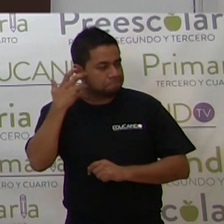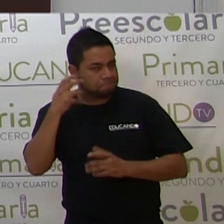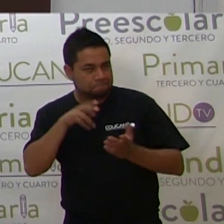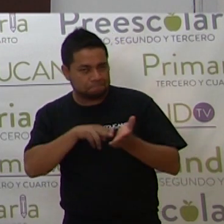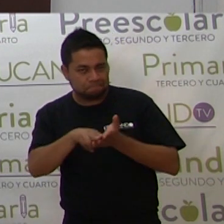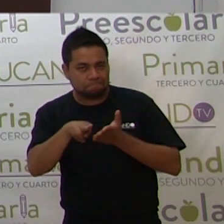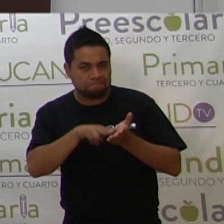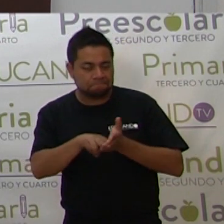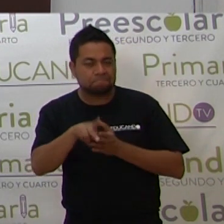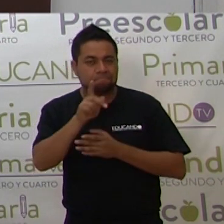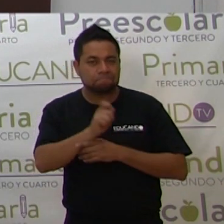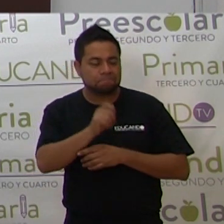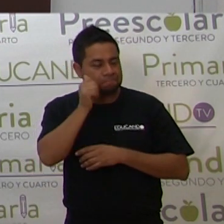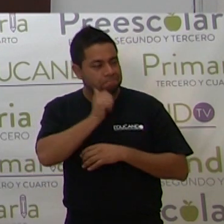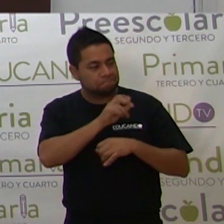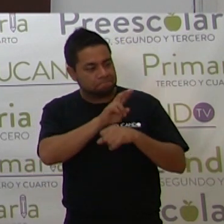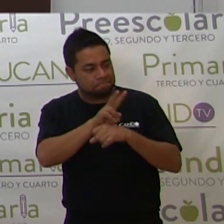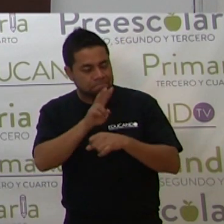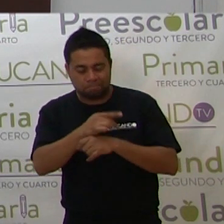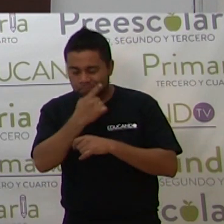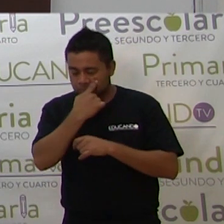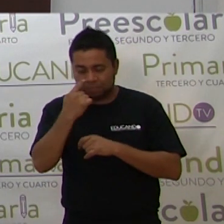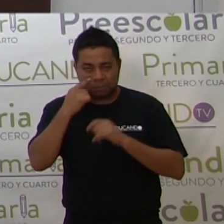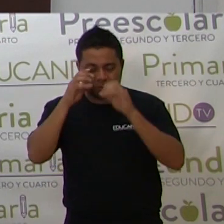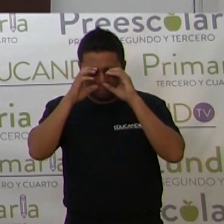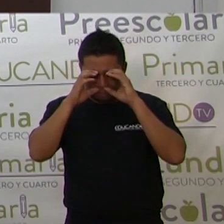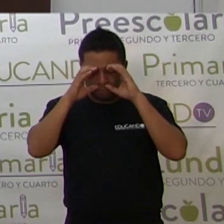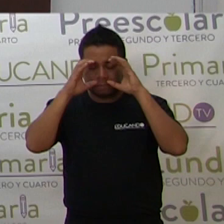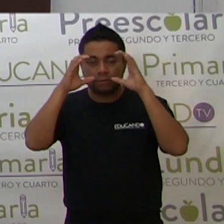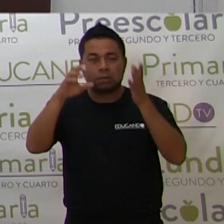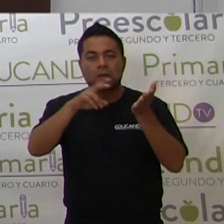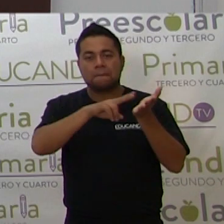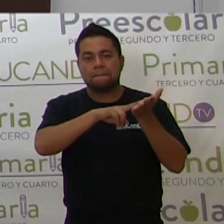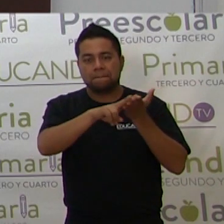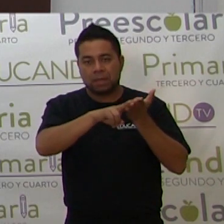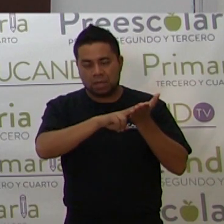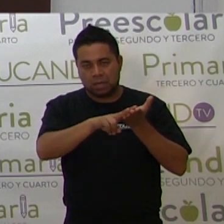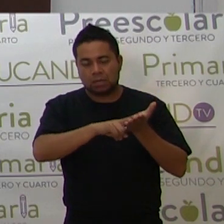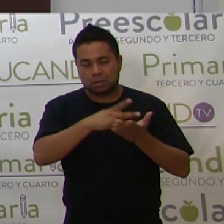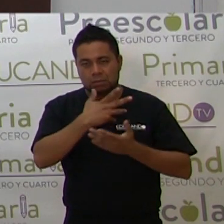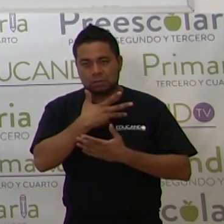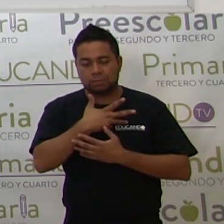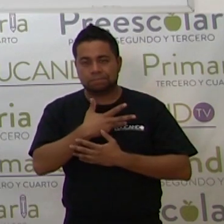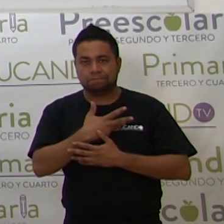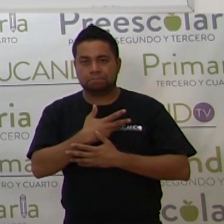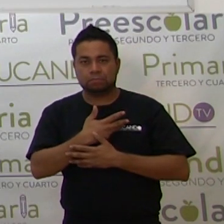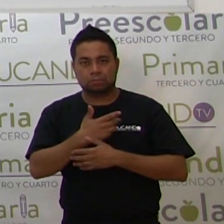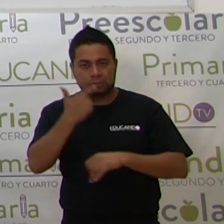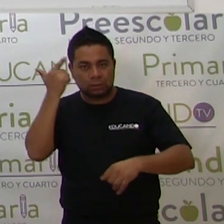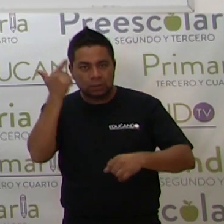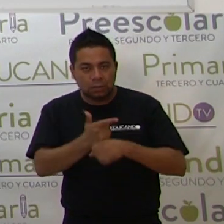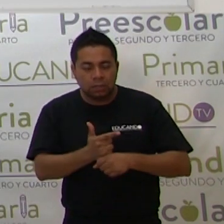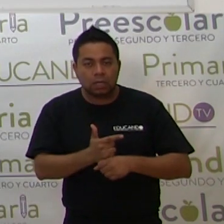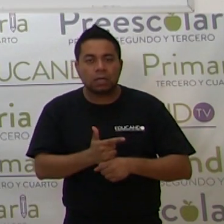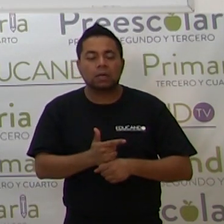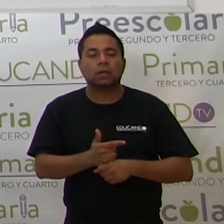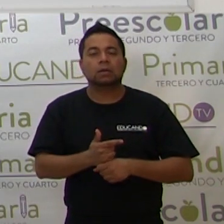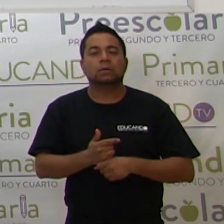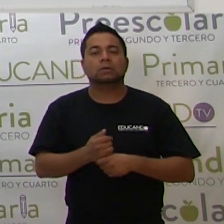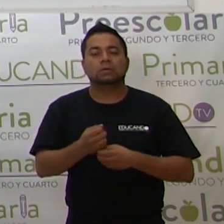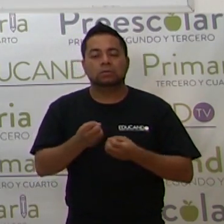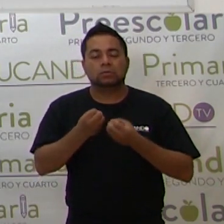vigilaba con los ojos grandes y verdes que tenía. ¿Te das cuenta? Nos narra la acción que hace